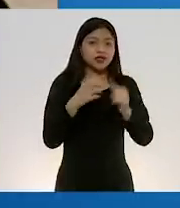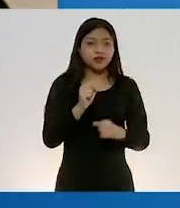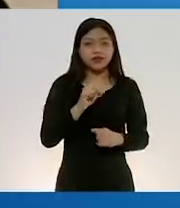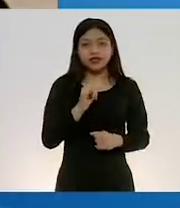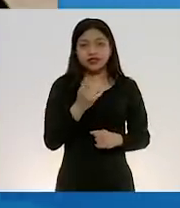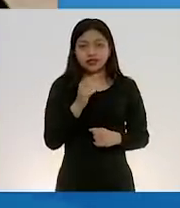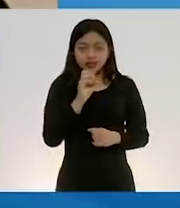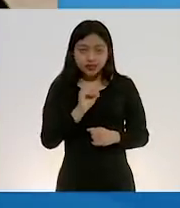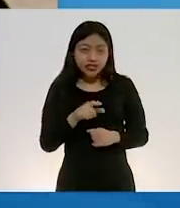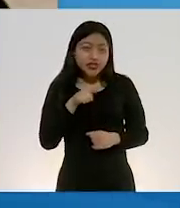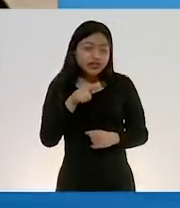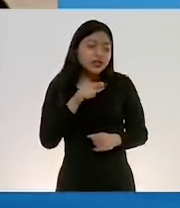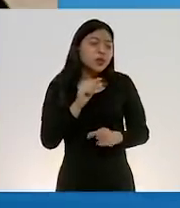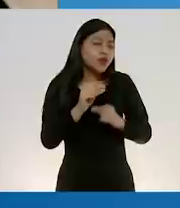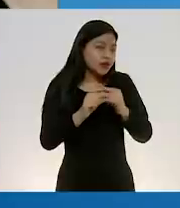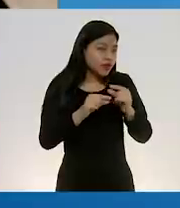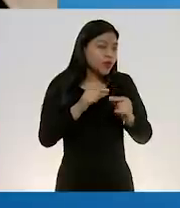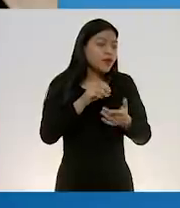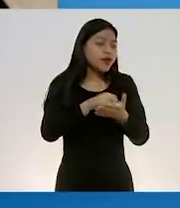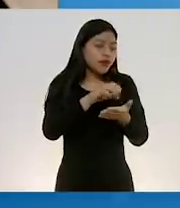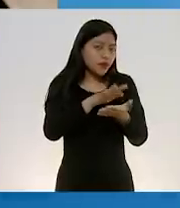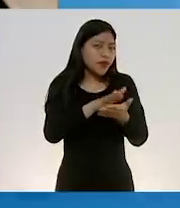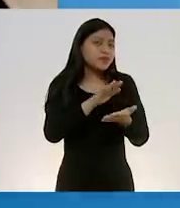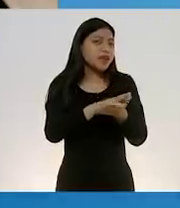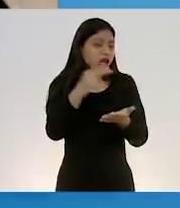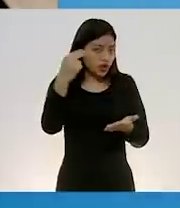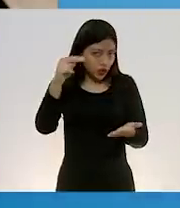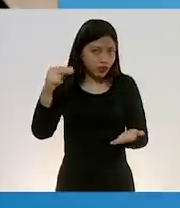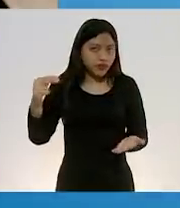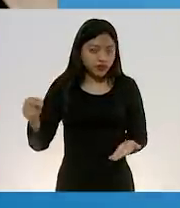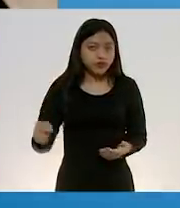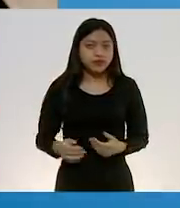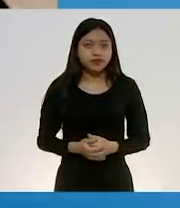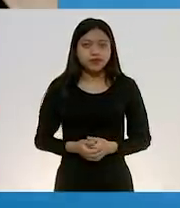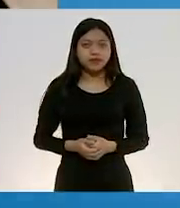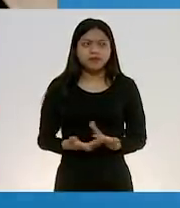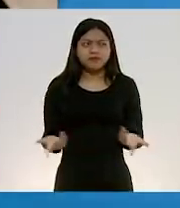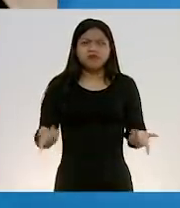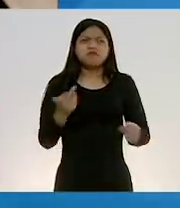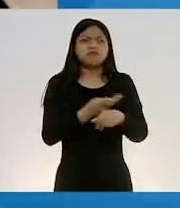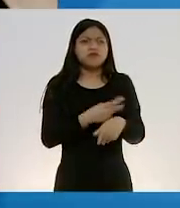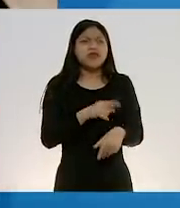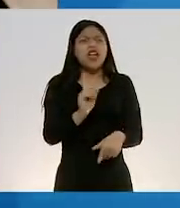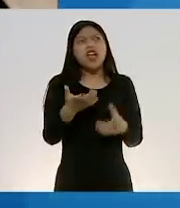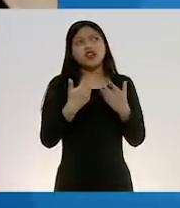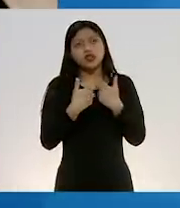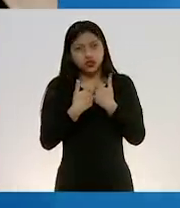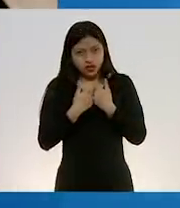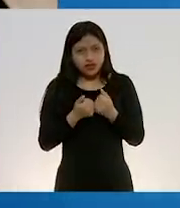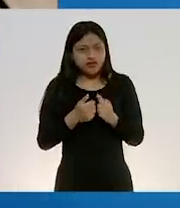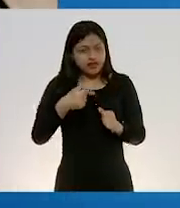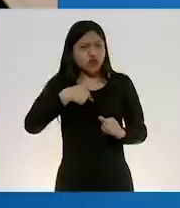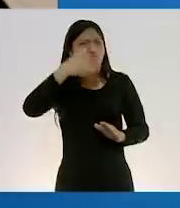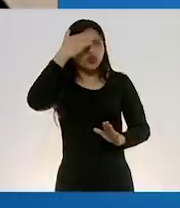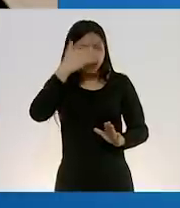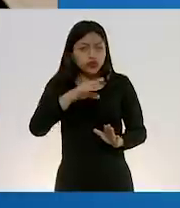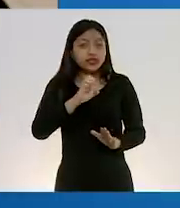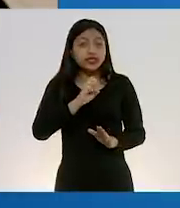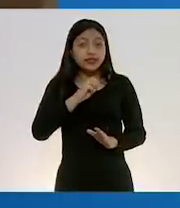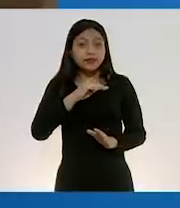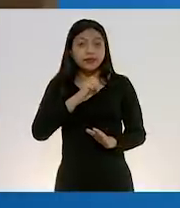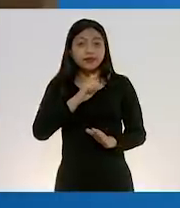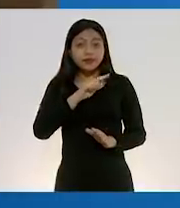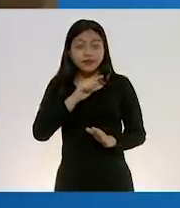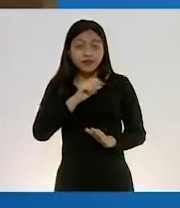XVII y muy poco a poco. Entonces, ¿qué es lo que pasa ahí? Tengo entendido que de alguna manera los mestizos, si son de una